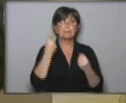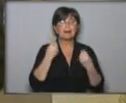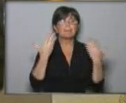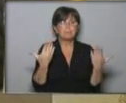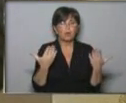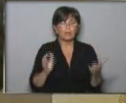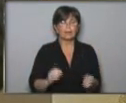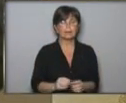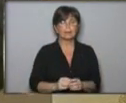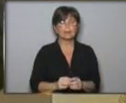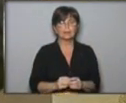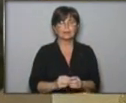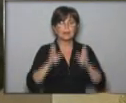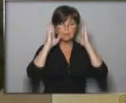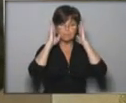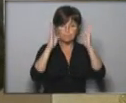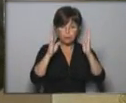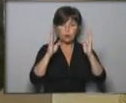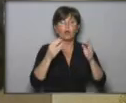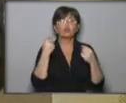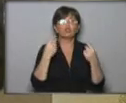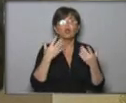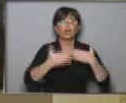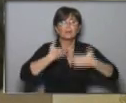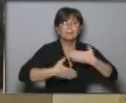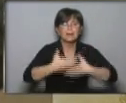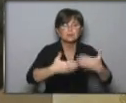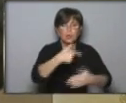para poner en foco los acontecimientos de estos días.